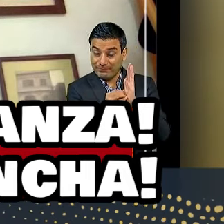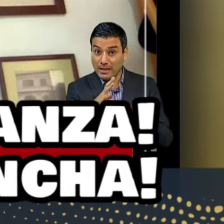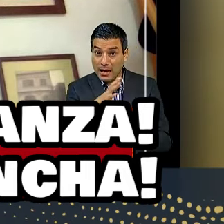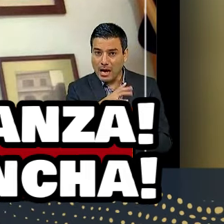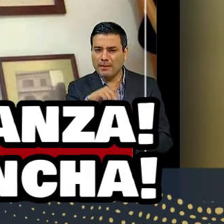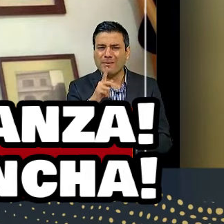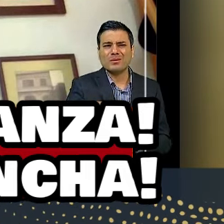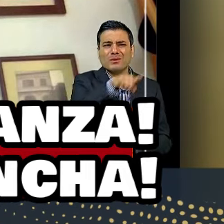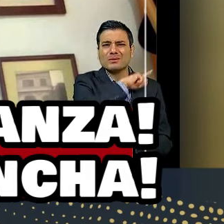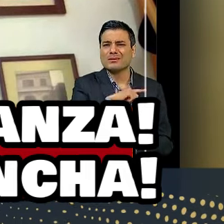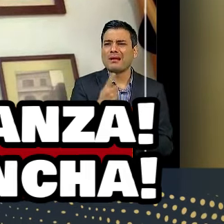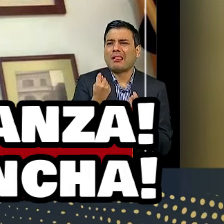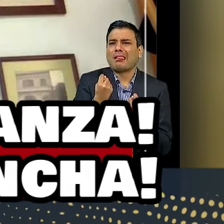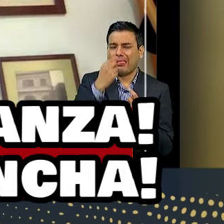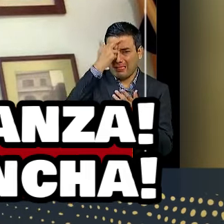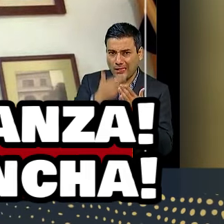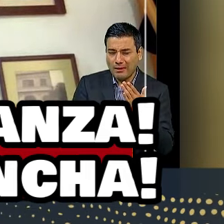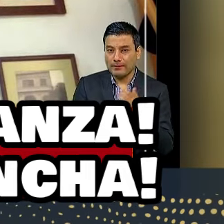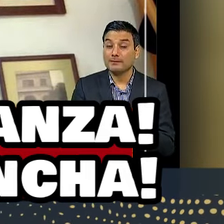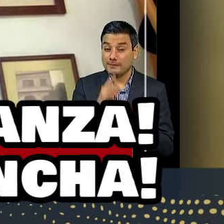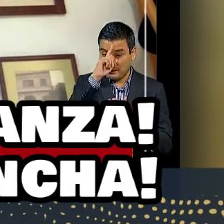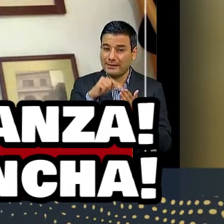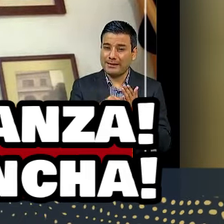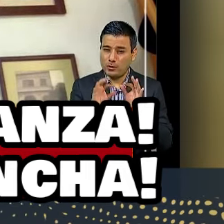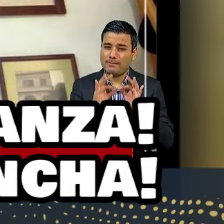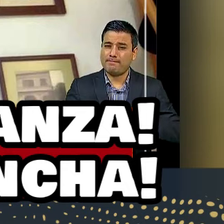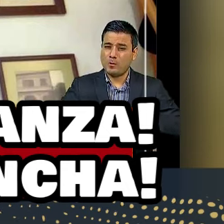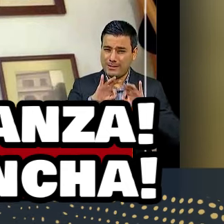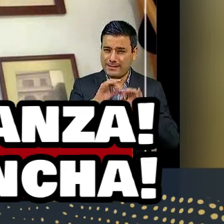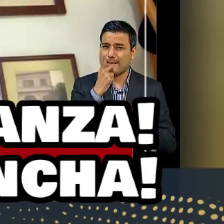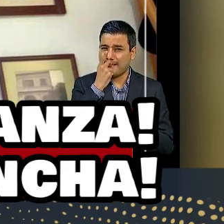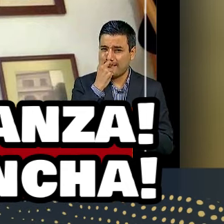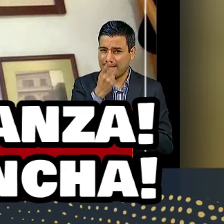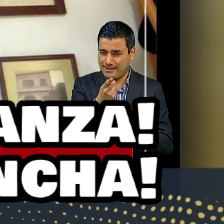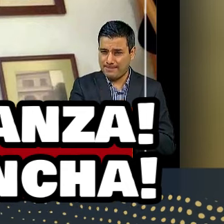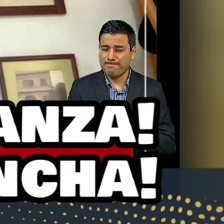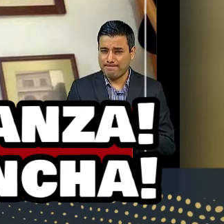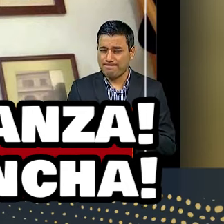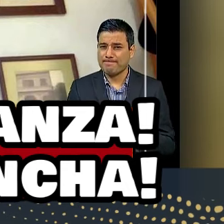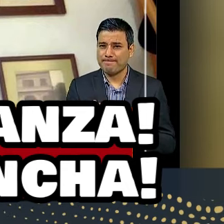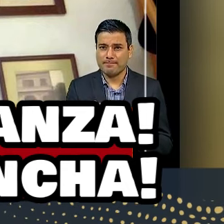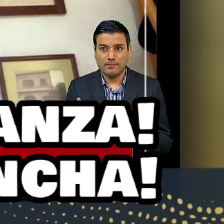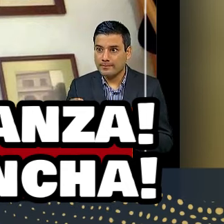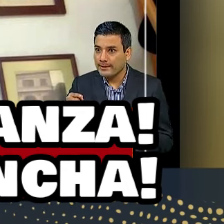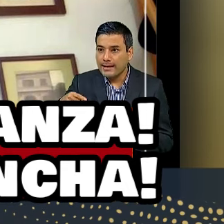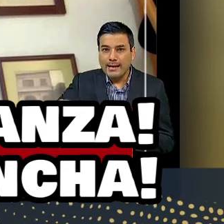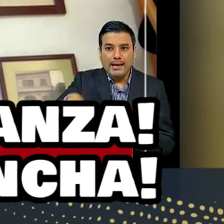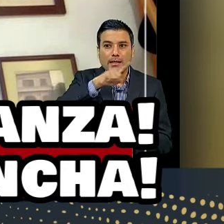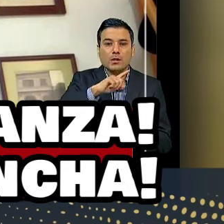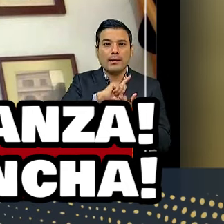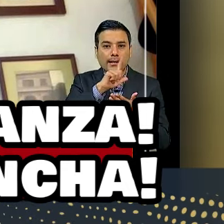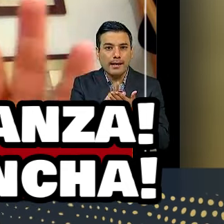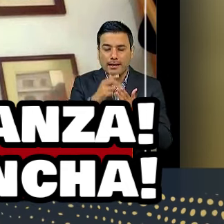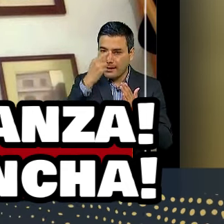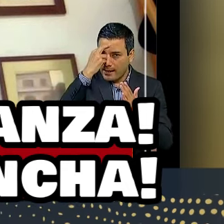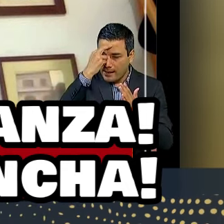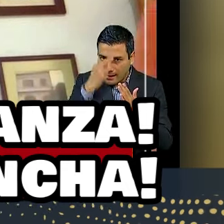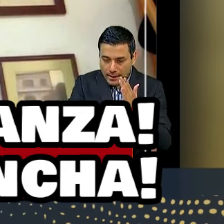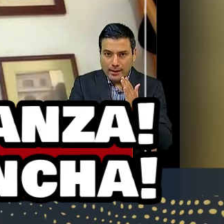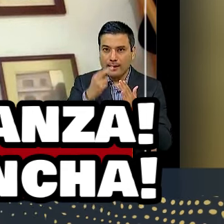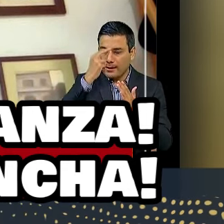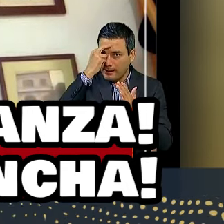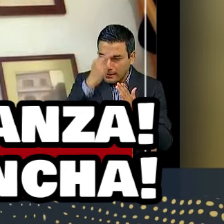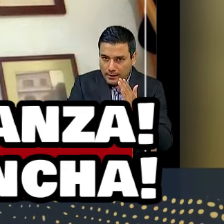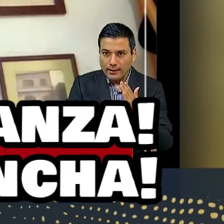Norma y por eso creo entonces que es muy importante insistir en estas circunstancias donde se viola la ley donde estrictamente